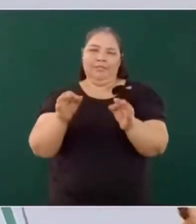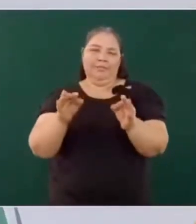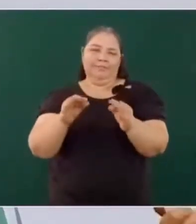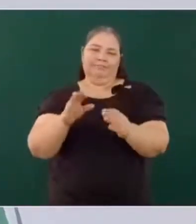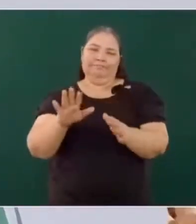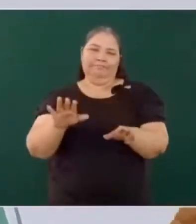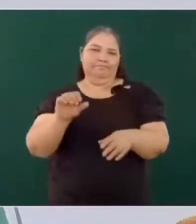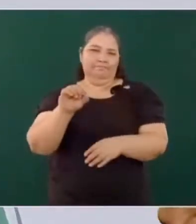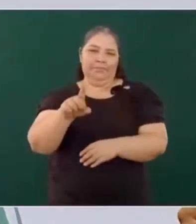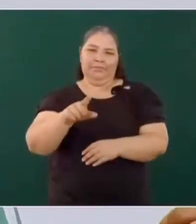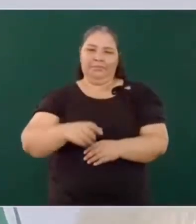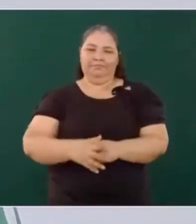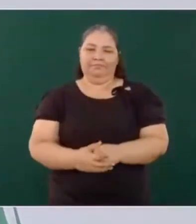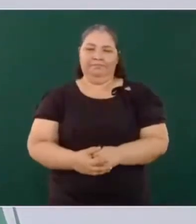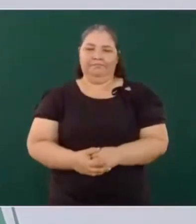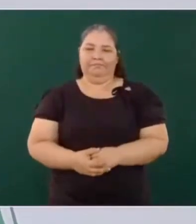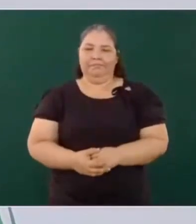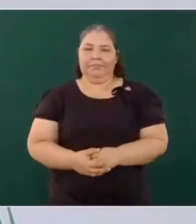oficinas.